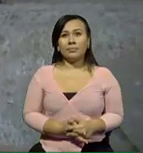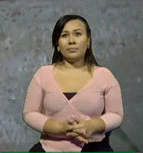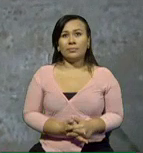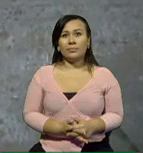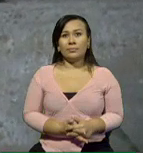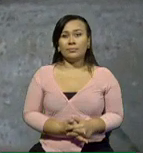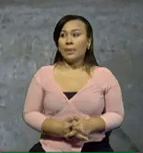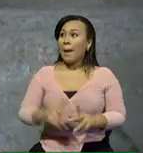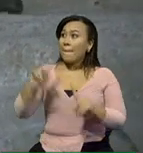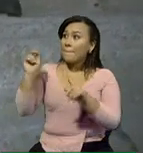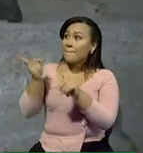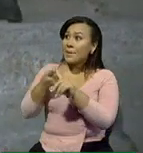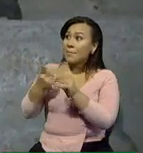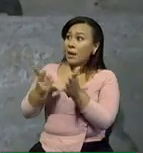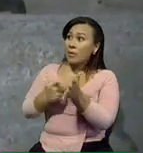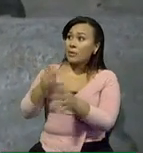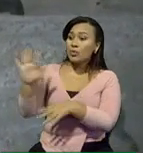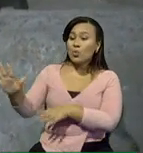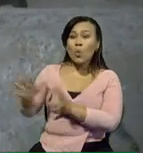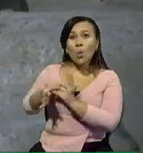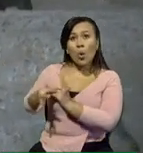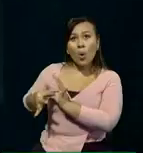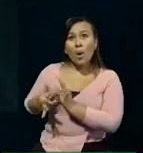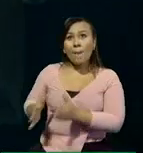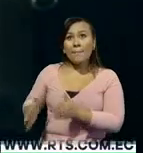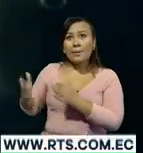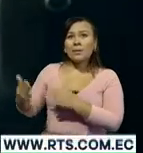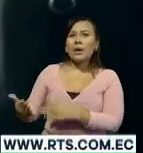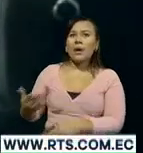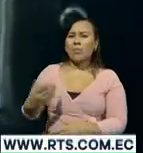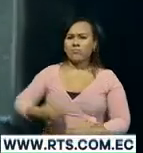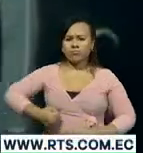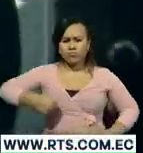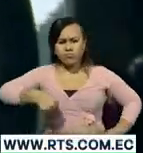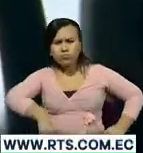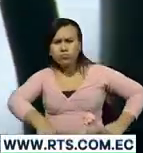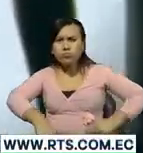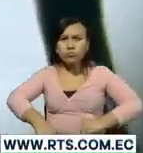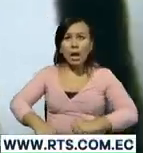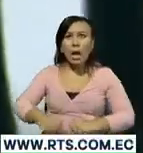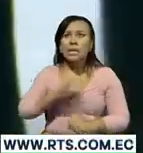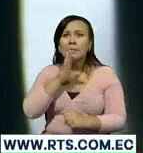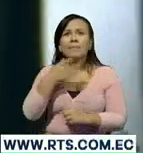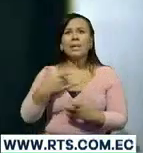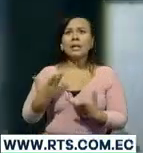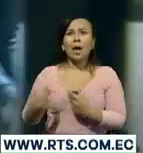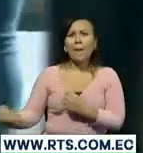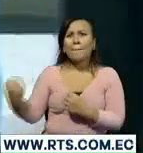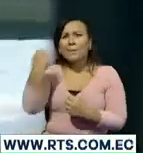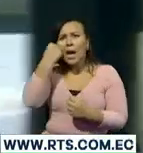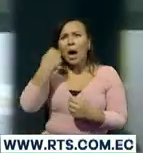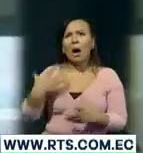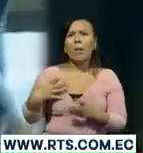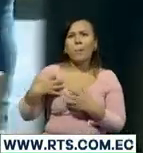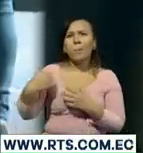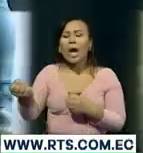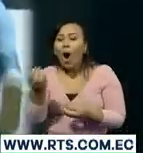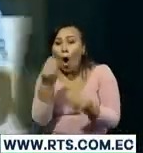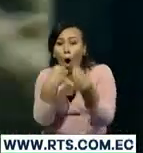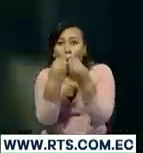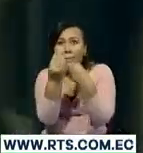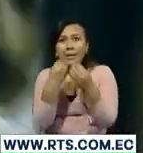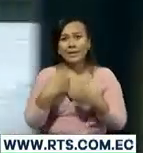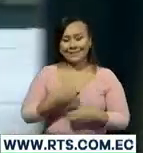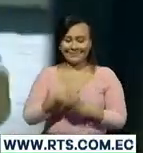No sería la primera vez que el compañerito de aula abusaba de su fuerza física. Supuestamente a diario le quitaba la colación, que si no